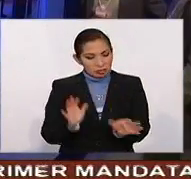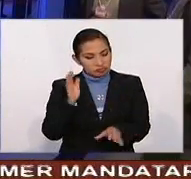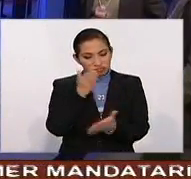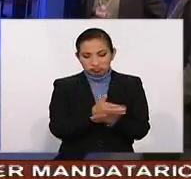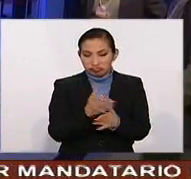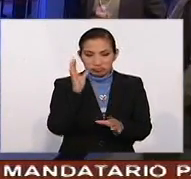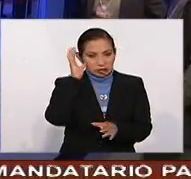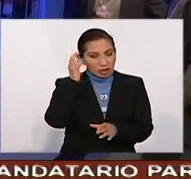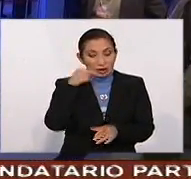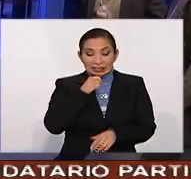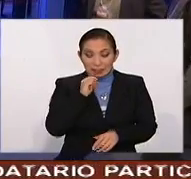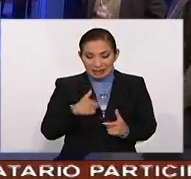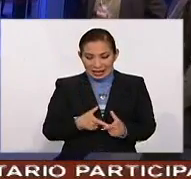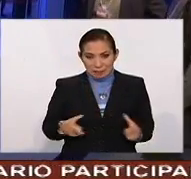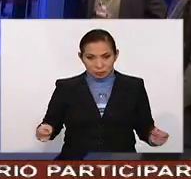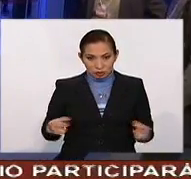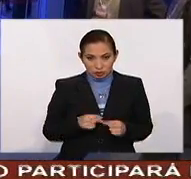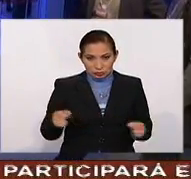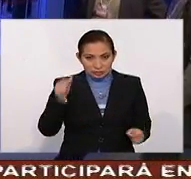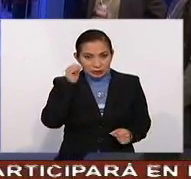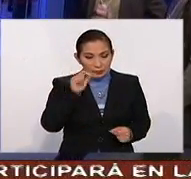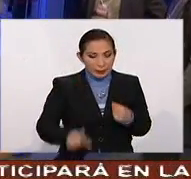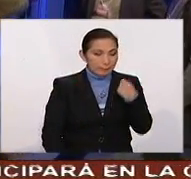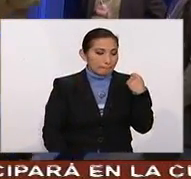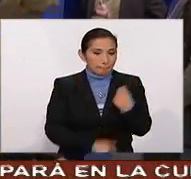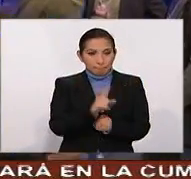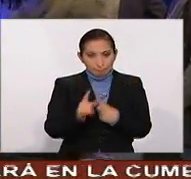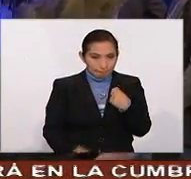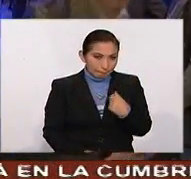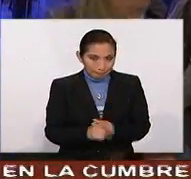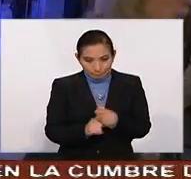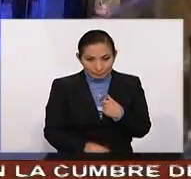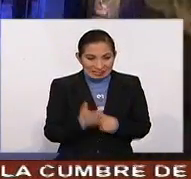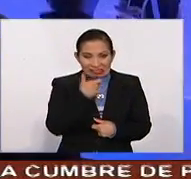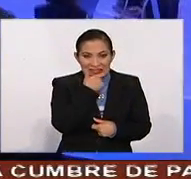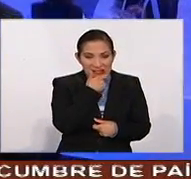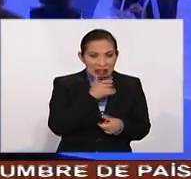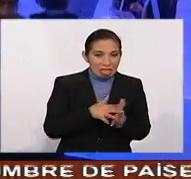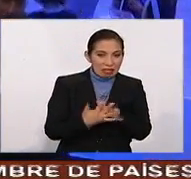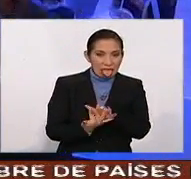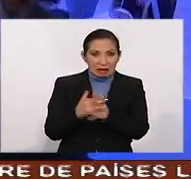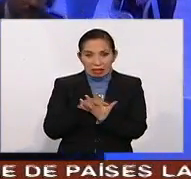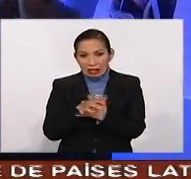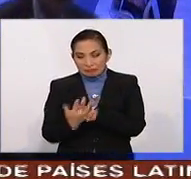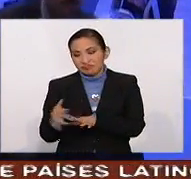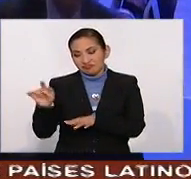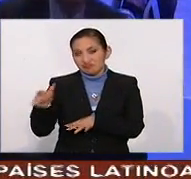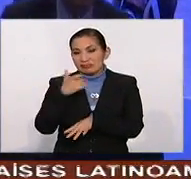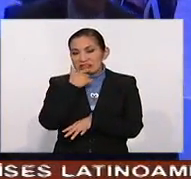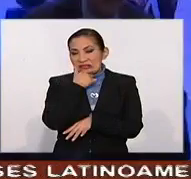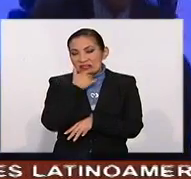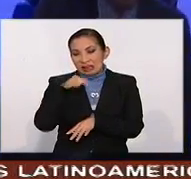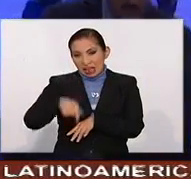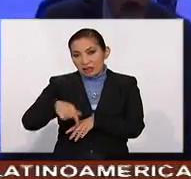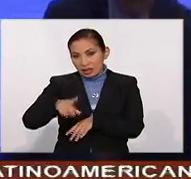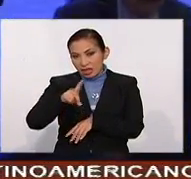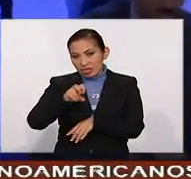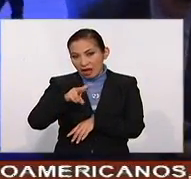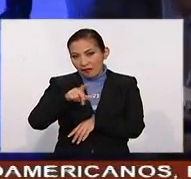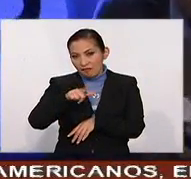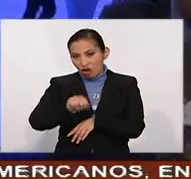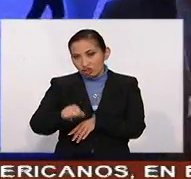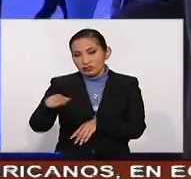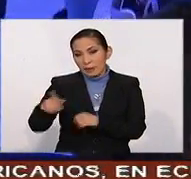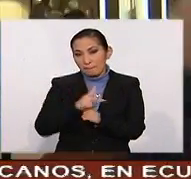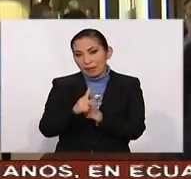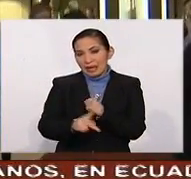también aquí con los japoneses, siempre hay problemas, aunque el inglés es la lengua, el idioma fundamental aquí en Davos, en